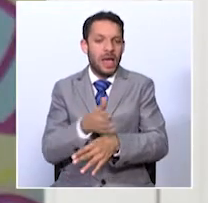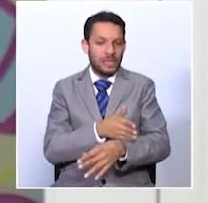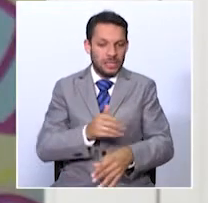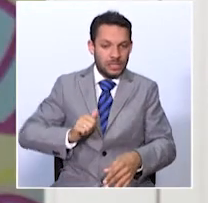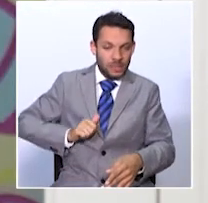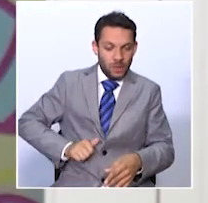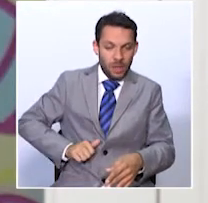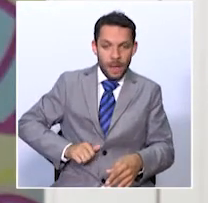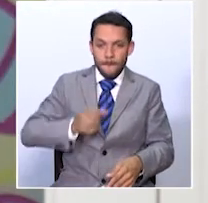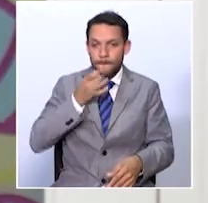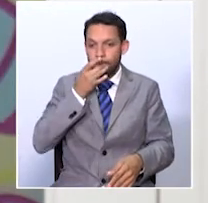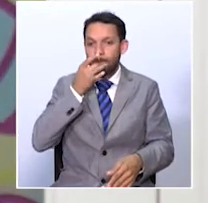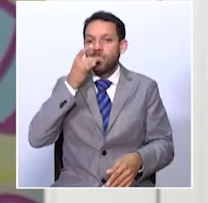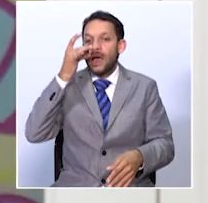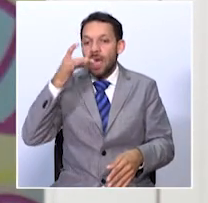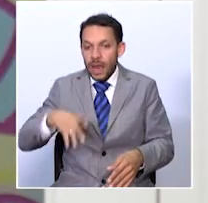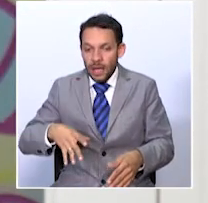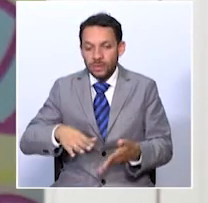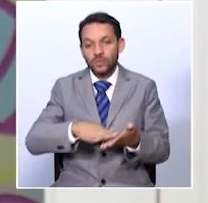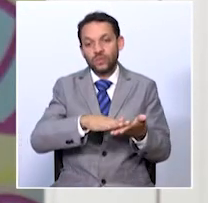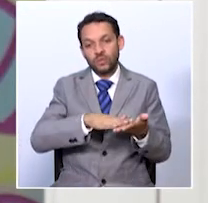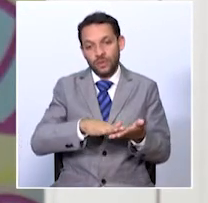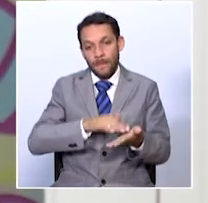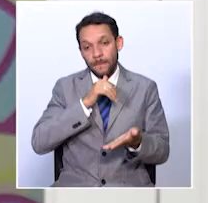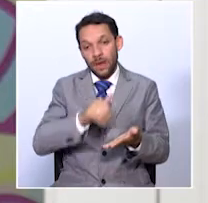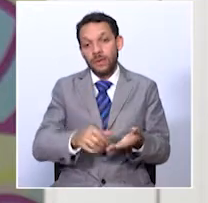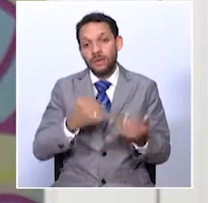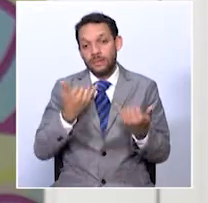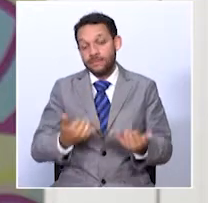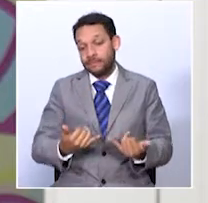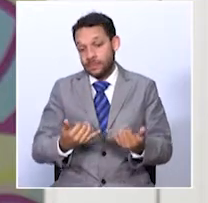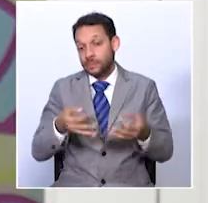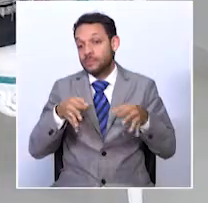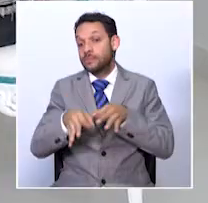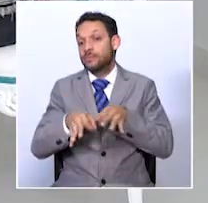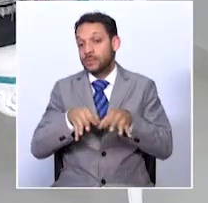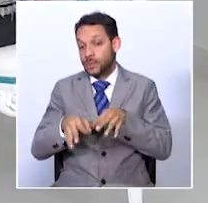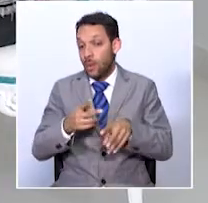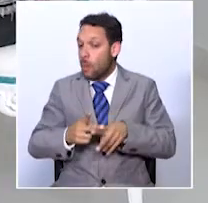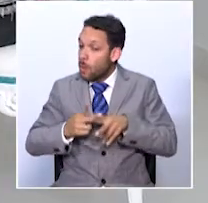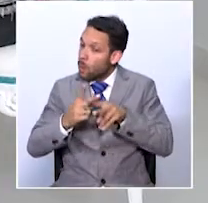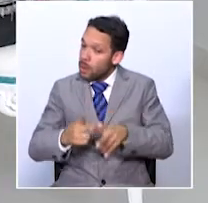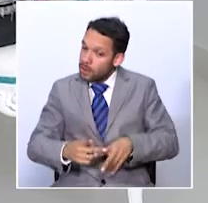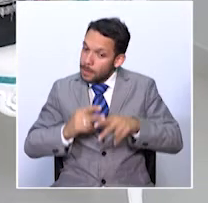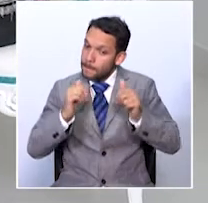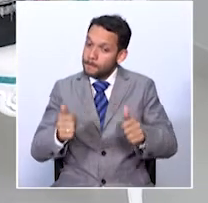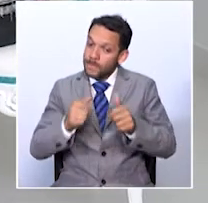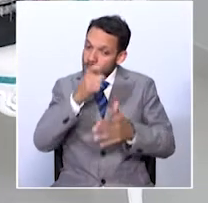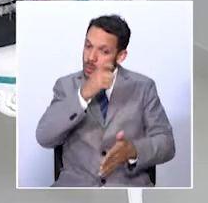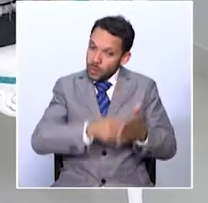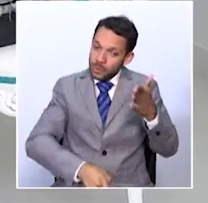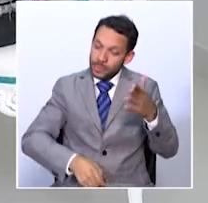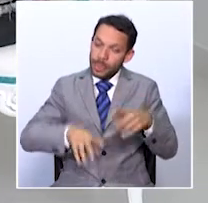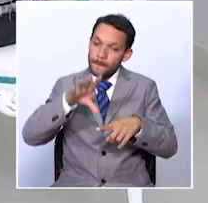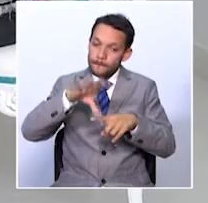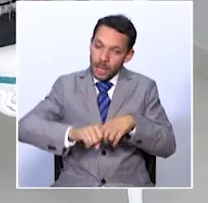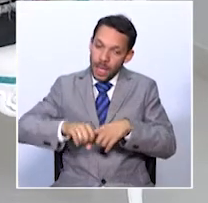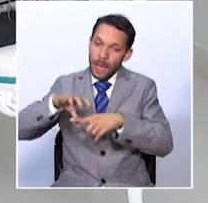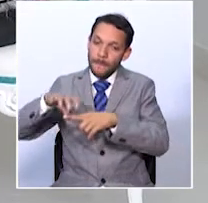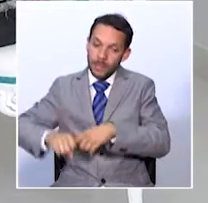plástica buscando una cirugía plástica. Y esto yo creo que es para ustedes también un motivo de consulta muy